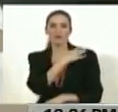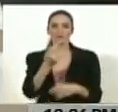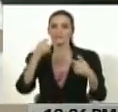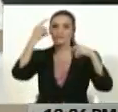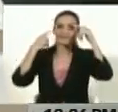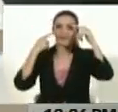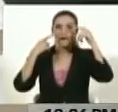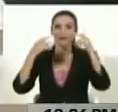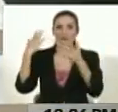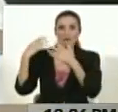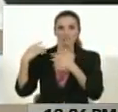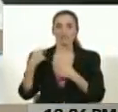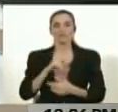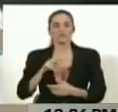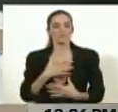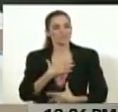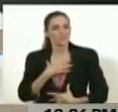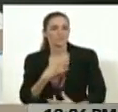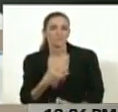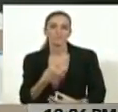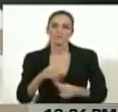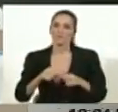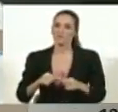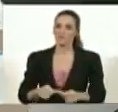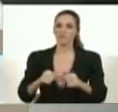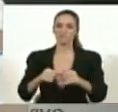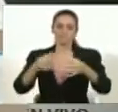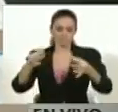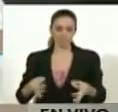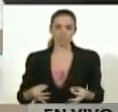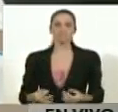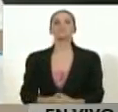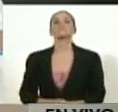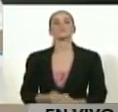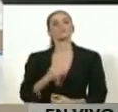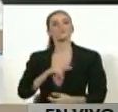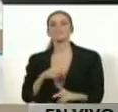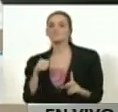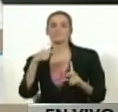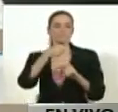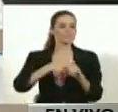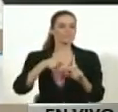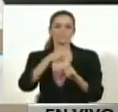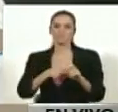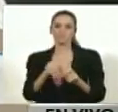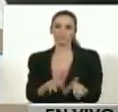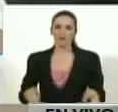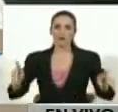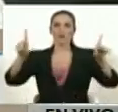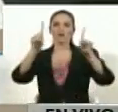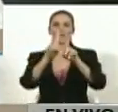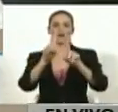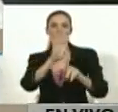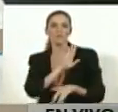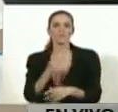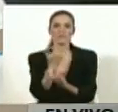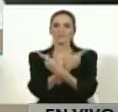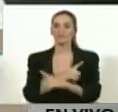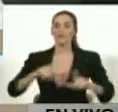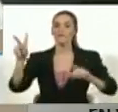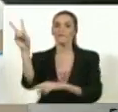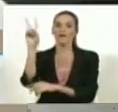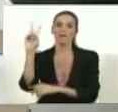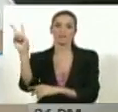Chávez Y eso nos inspiró a mantenernos eso nos inspiró a batallar por la dignidad por la soberanía de